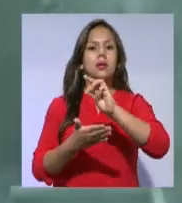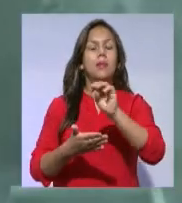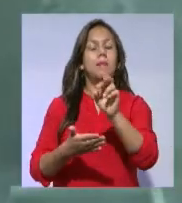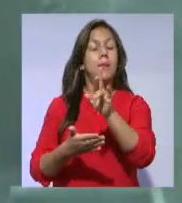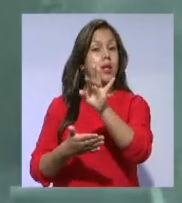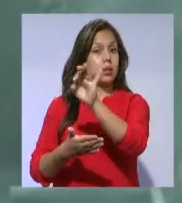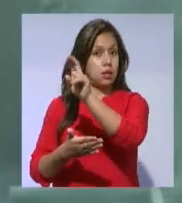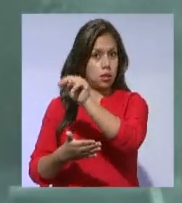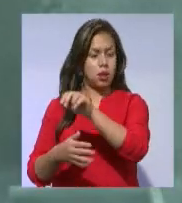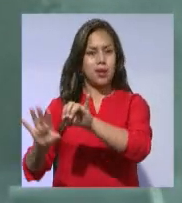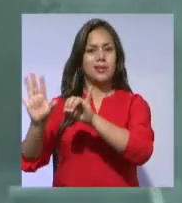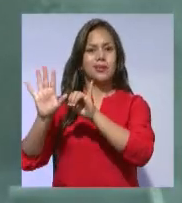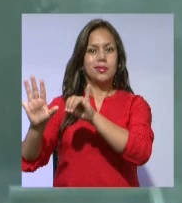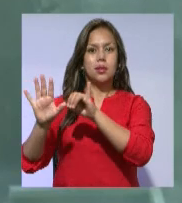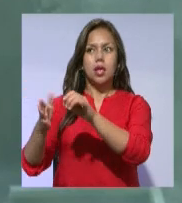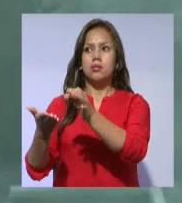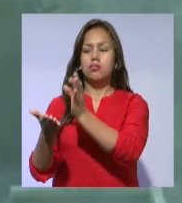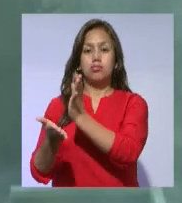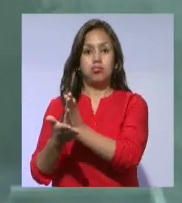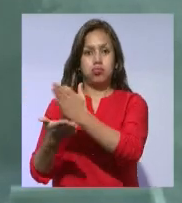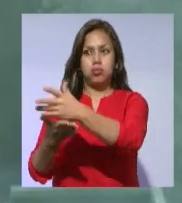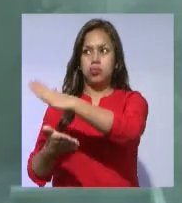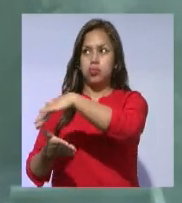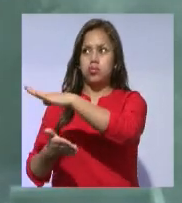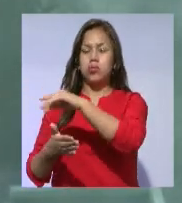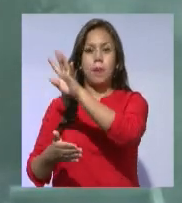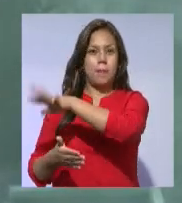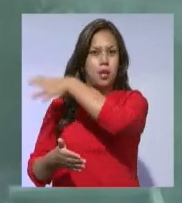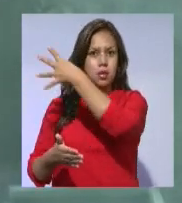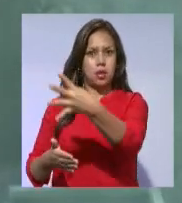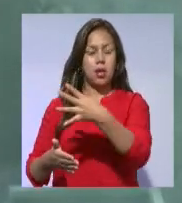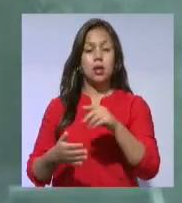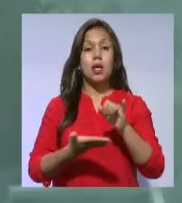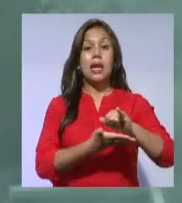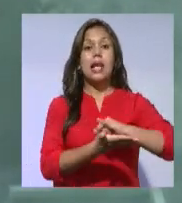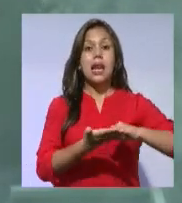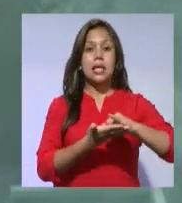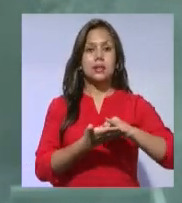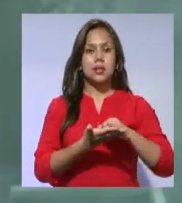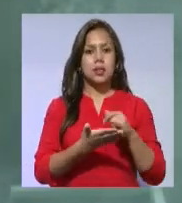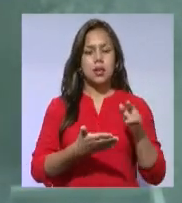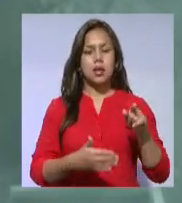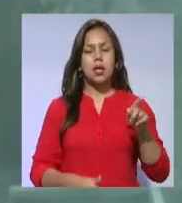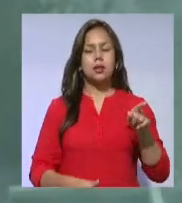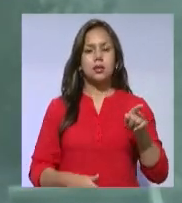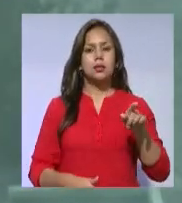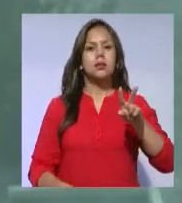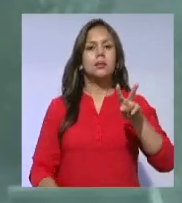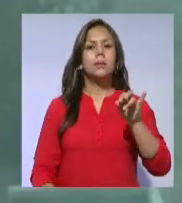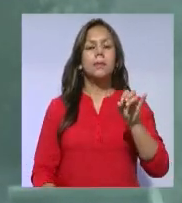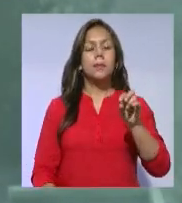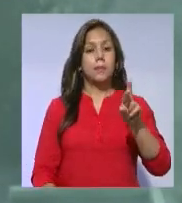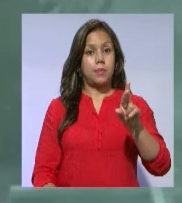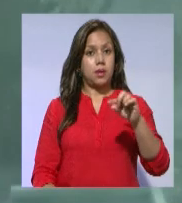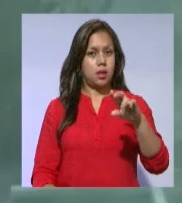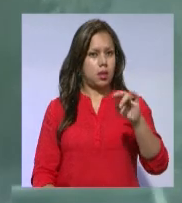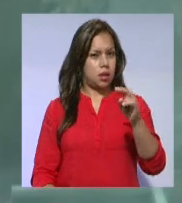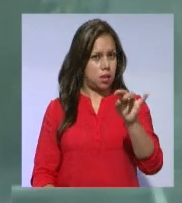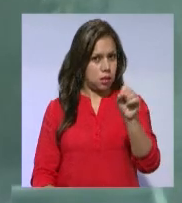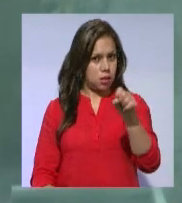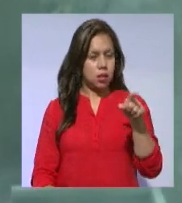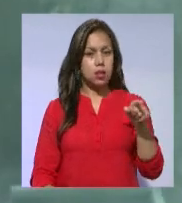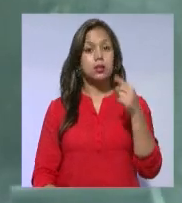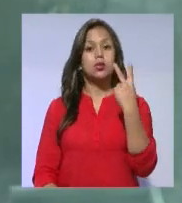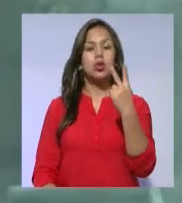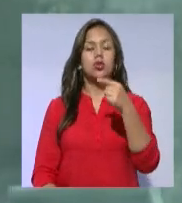bartolomé 6 en los territorios de ultramar británicos 4 en las islas vírgenes de estadounidenses 4 en la parte holandesa de san martín 2 en